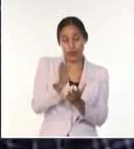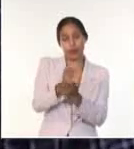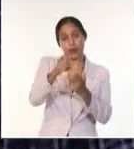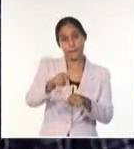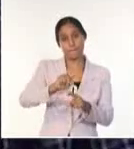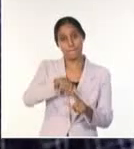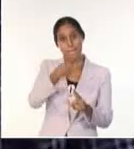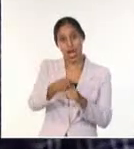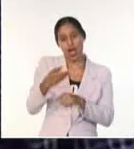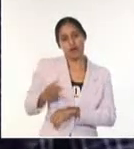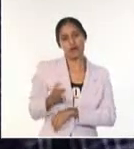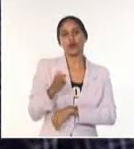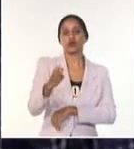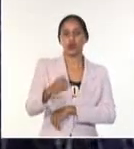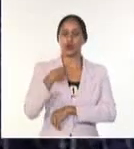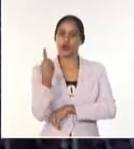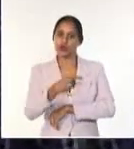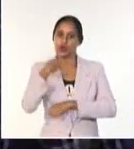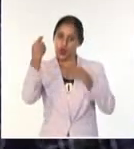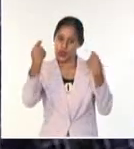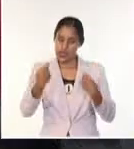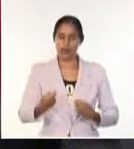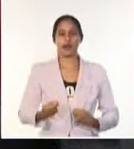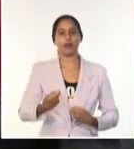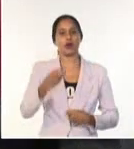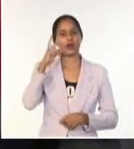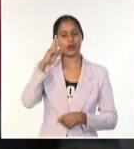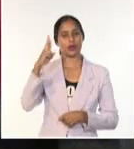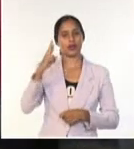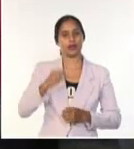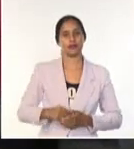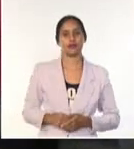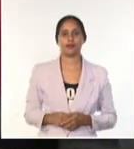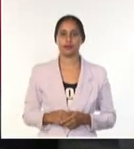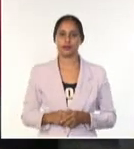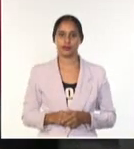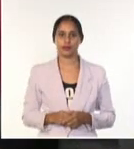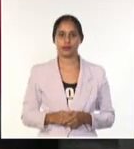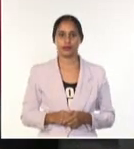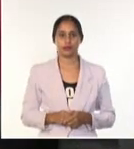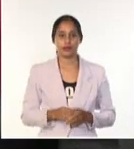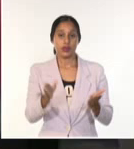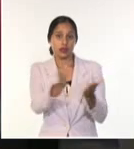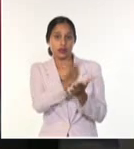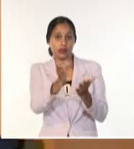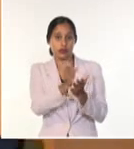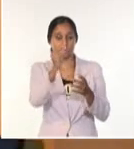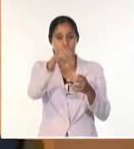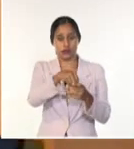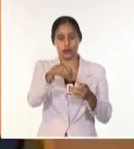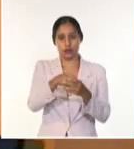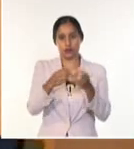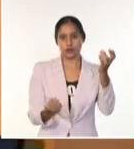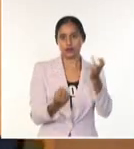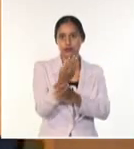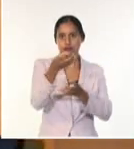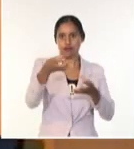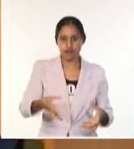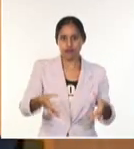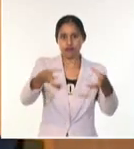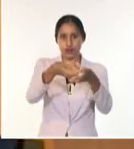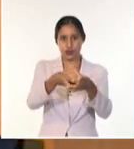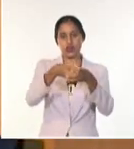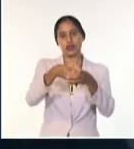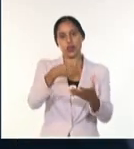futuro que debemos conservar y debemos conquistar. El sello Sensemayá de la Fundación Nicolás Guillén entrega a los lectores la